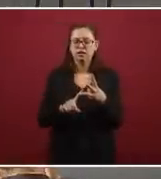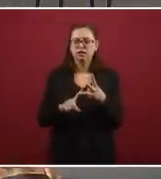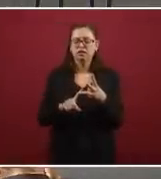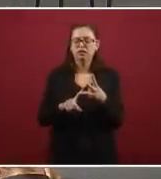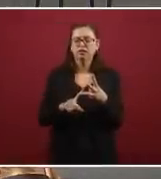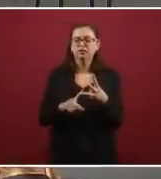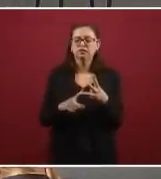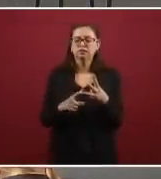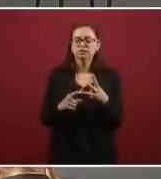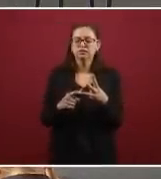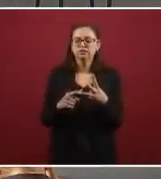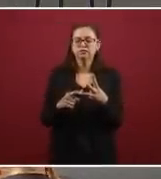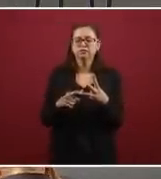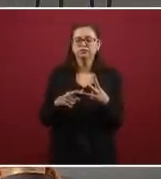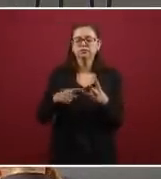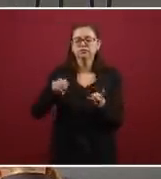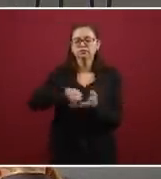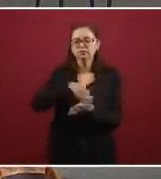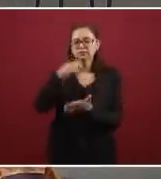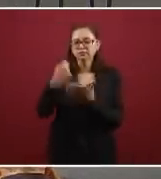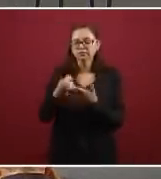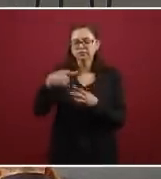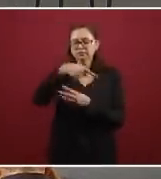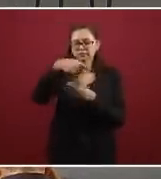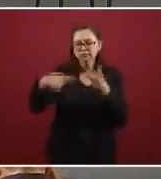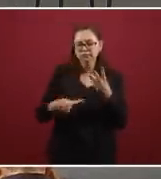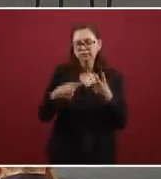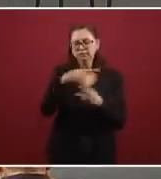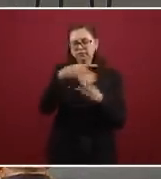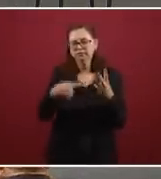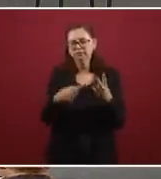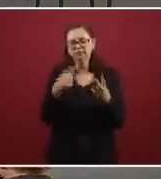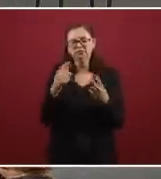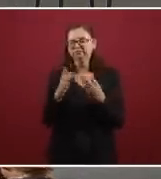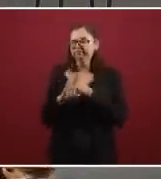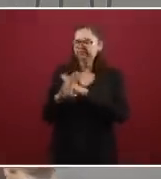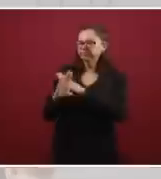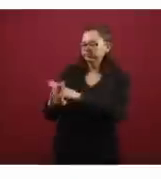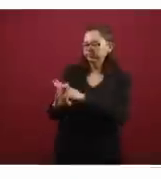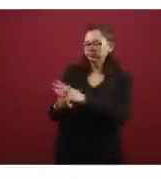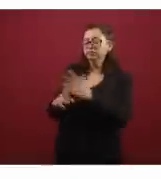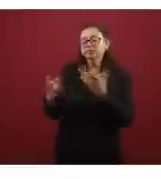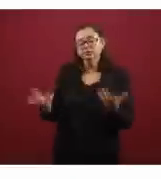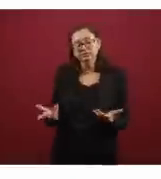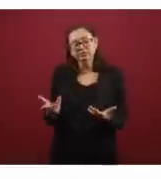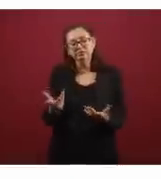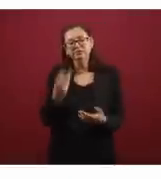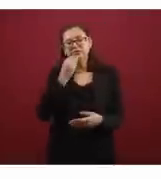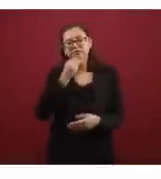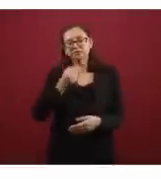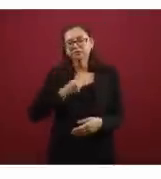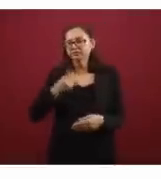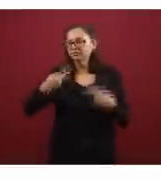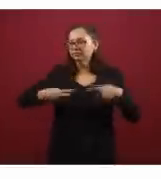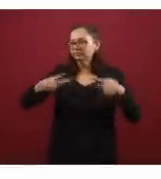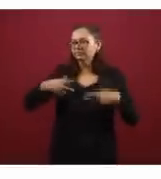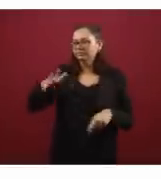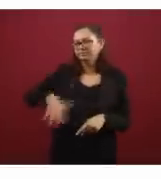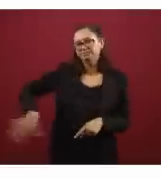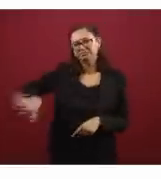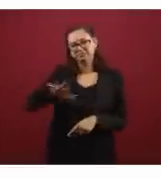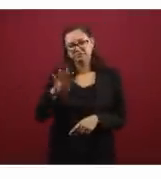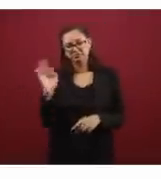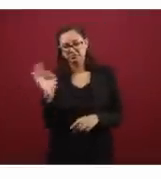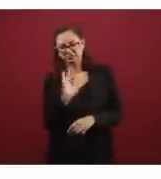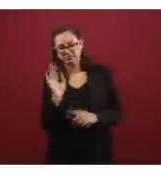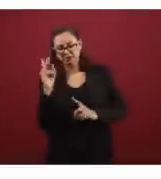La Marina, Tamaulipas. Pues por el momento los consumidores los estarán castigando por la sospecha de que